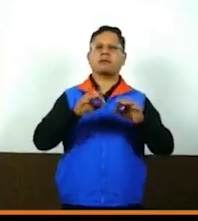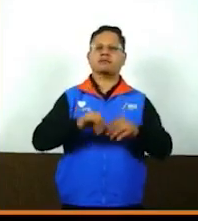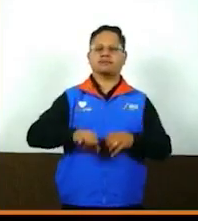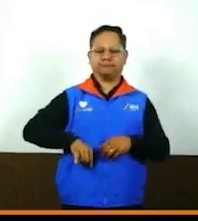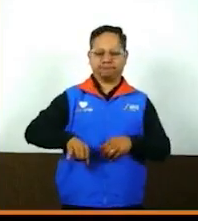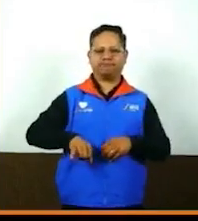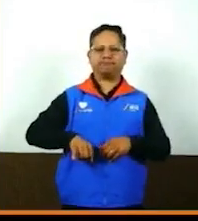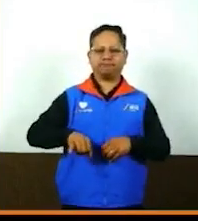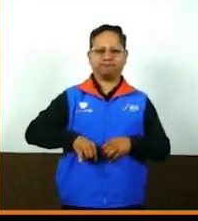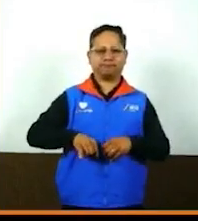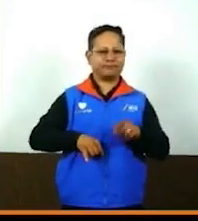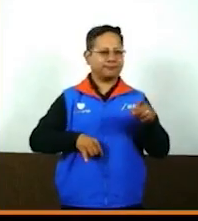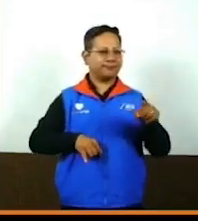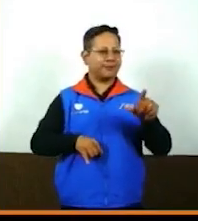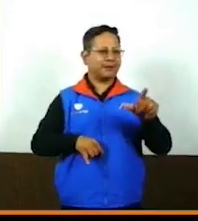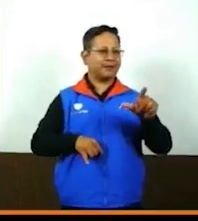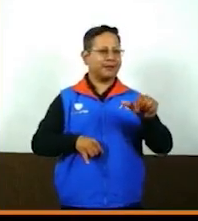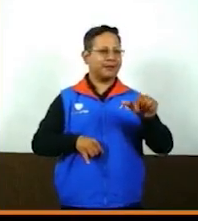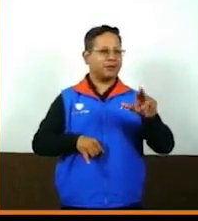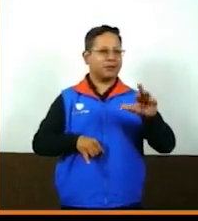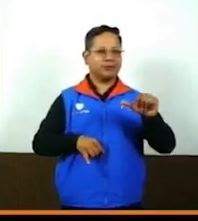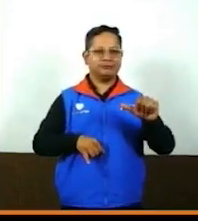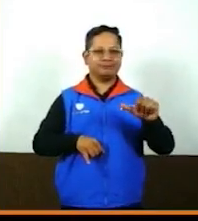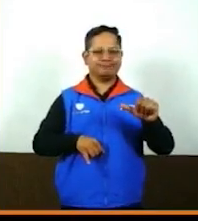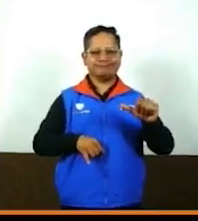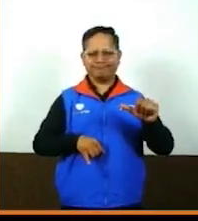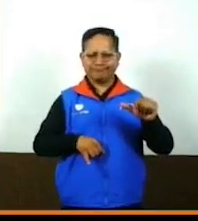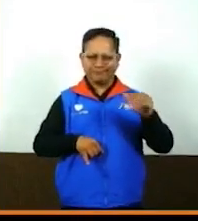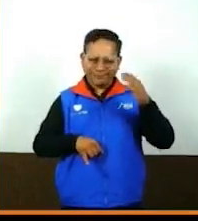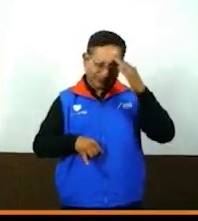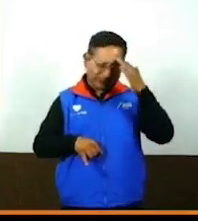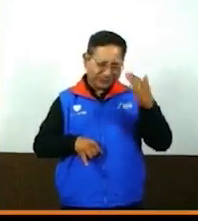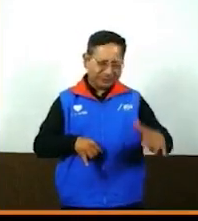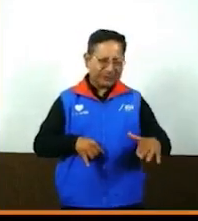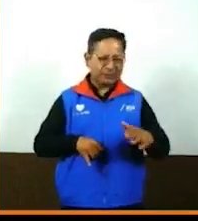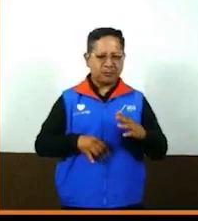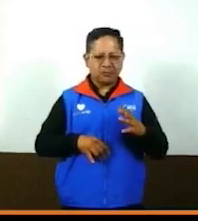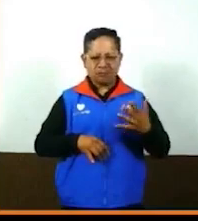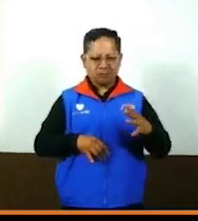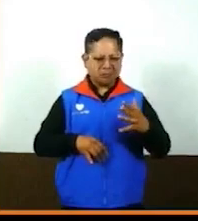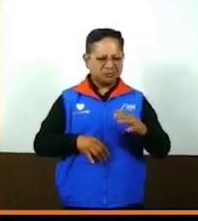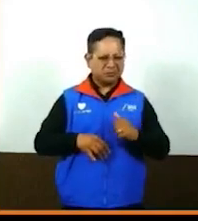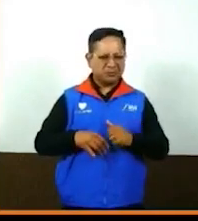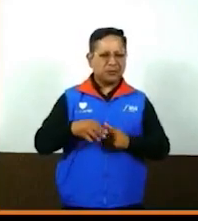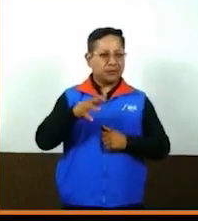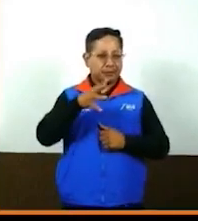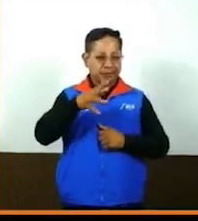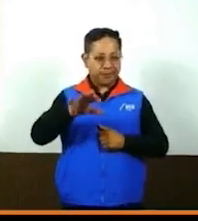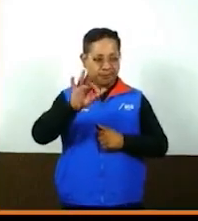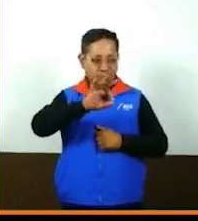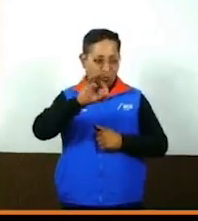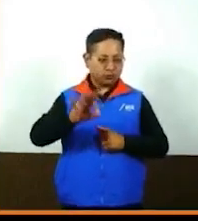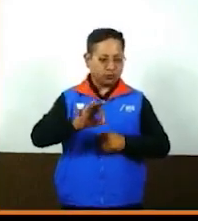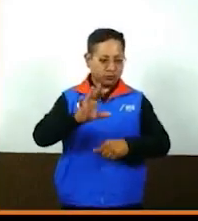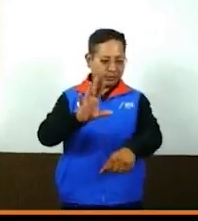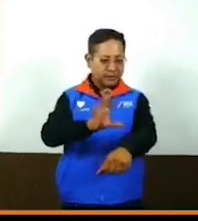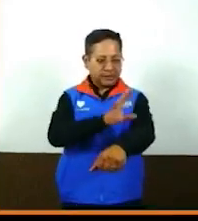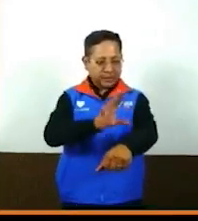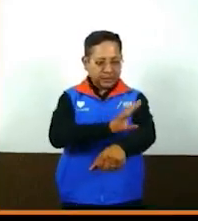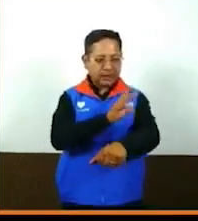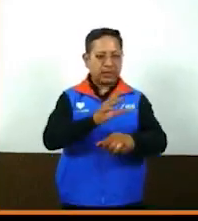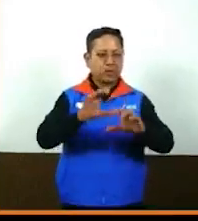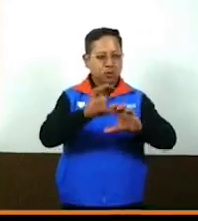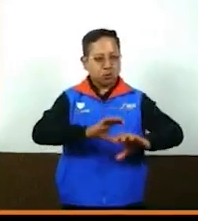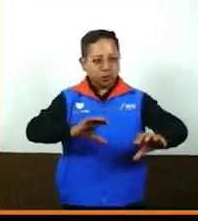interesante con Laura, ¿no? Sabemos que hay estadísticas que el 10%, ¿no?, de toda la energía que necesitan nuestros servidores,